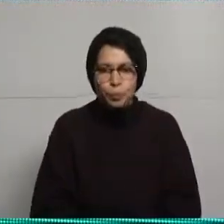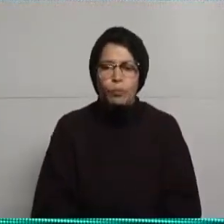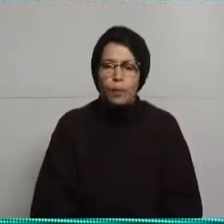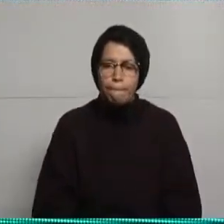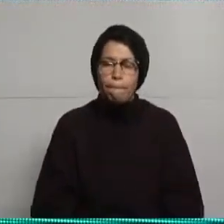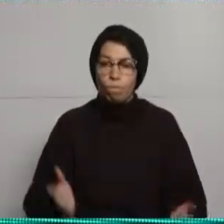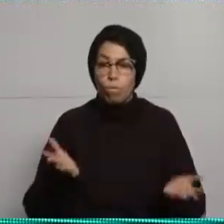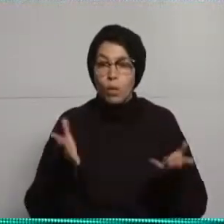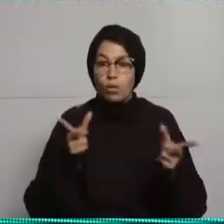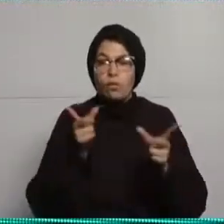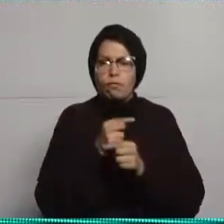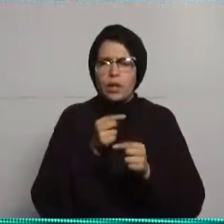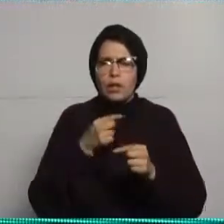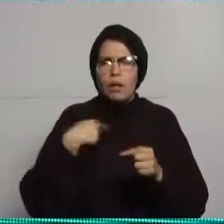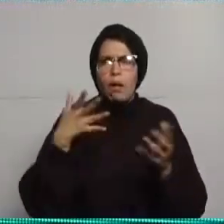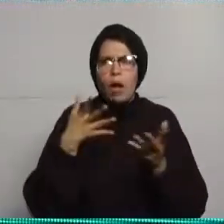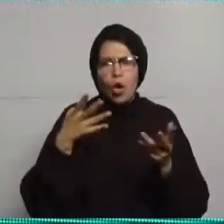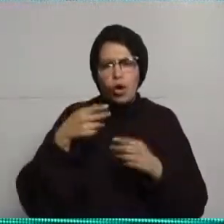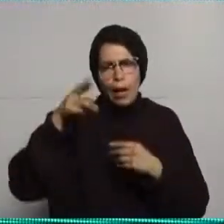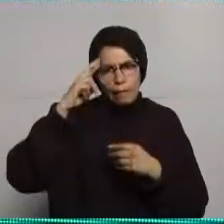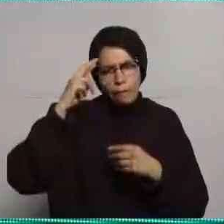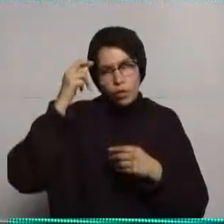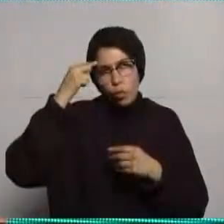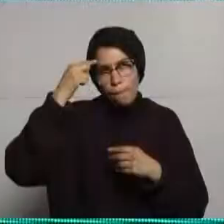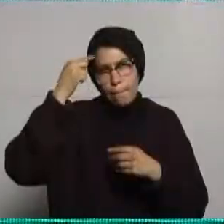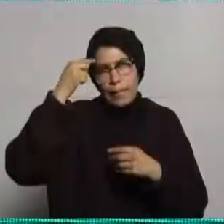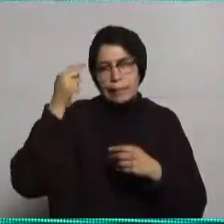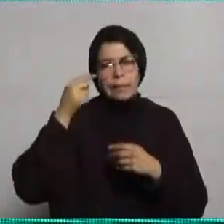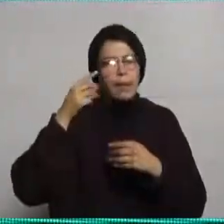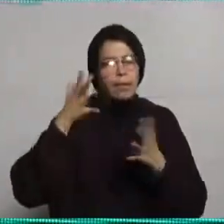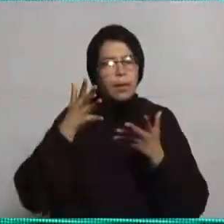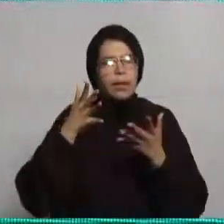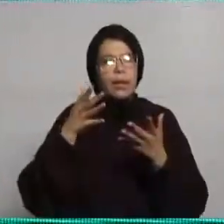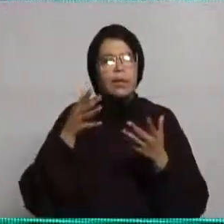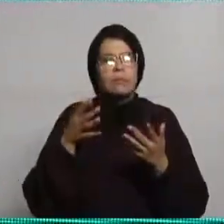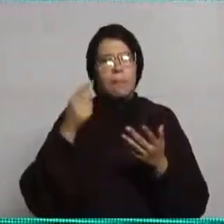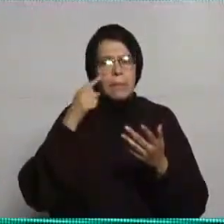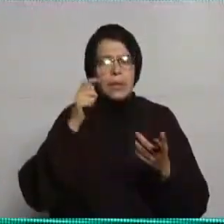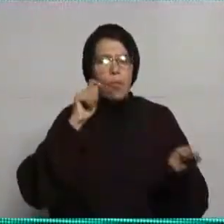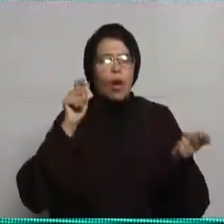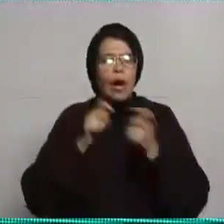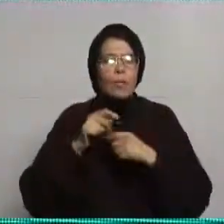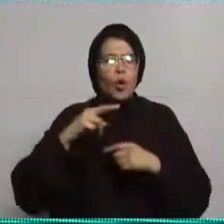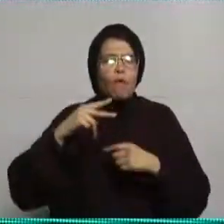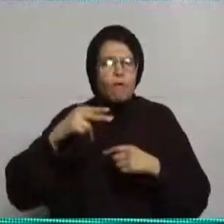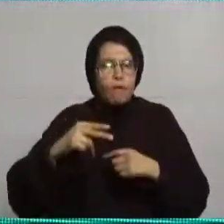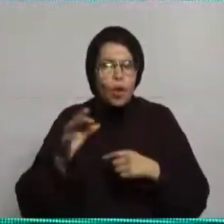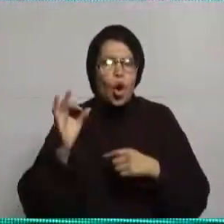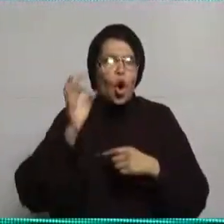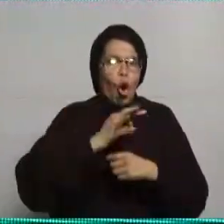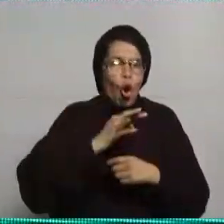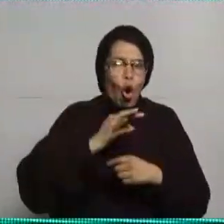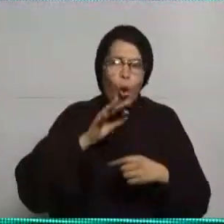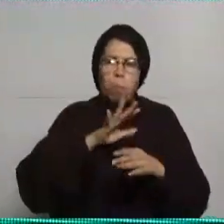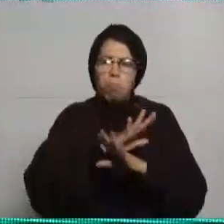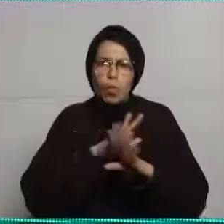¿qué va a pasar de ahora en más? ¿Estos cambios vinieron para quedarse? ¿Qué piensan? ¿Esta explosión de solidaridad que